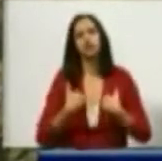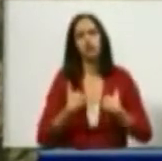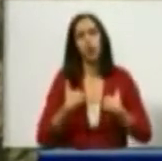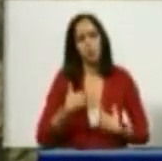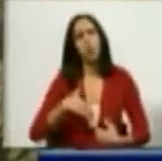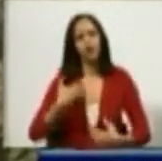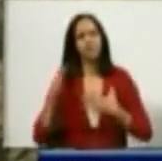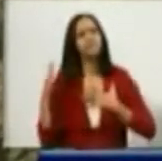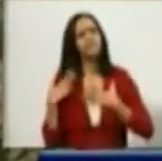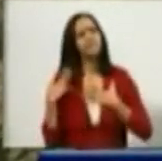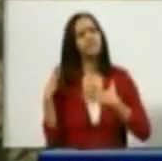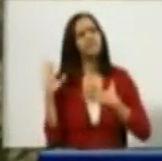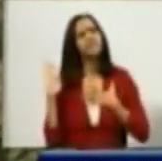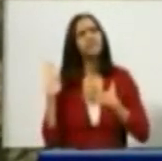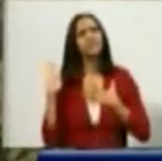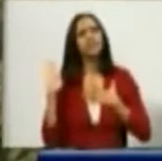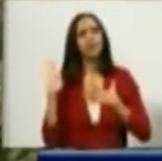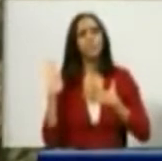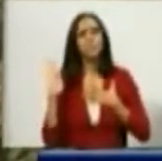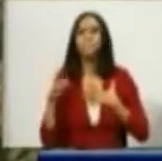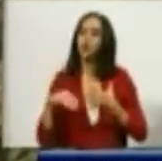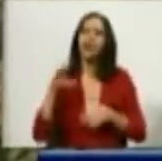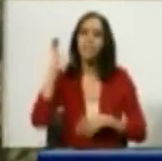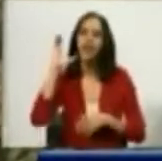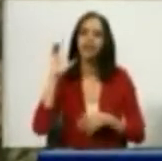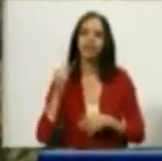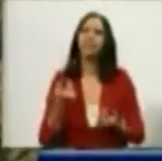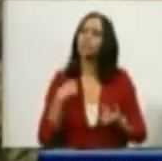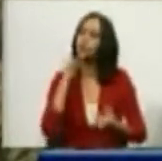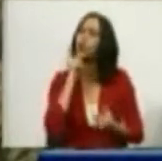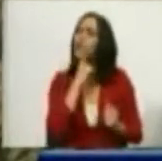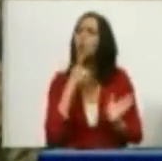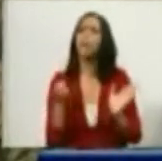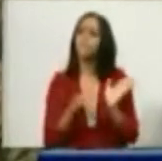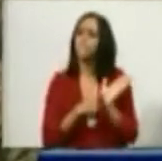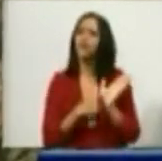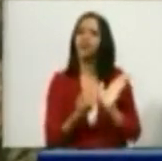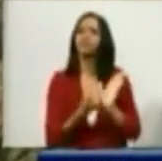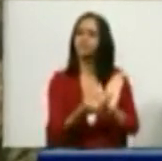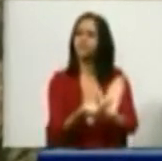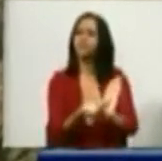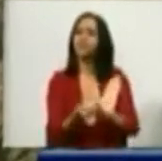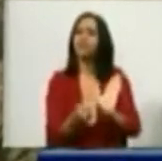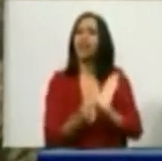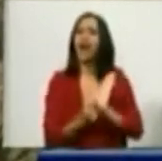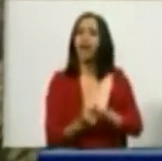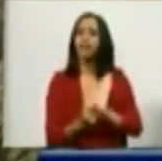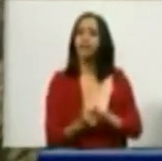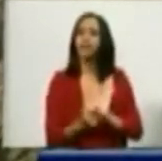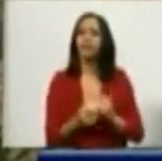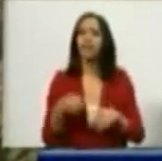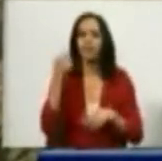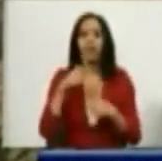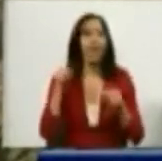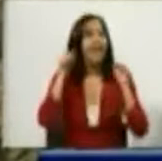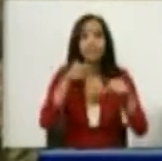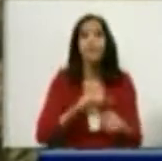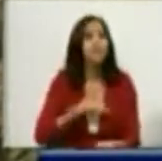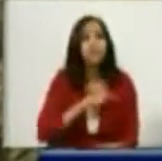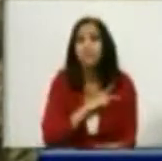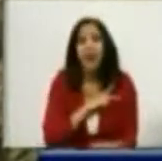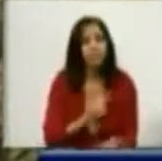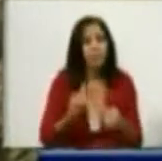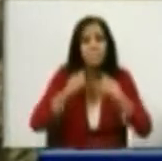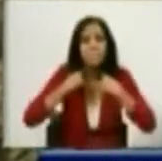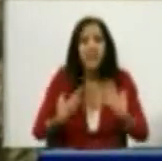de sacrificarme por la patria y pongo mi nombre la orden de este pueblo ese es un farsante que perdió